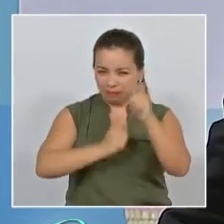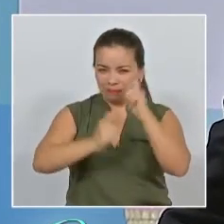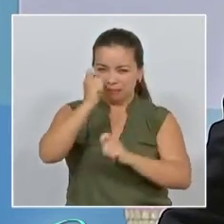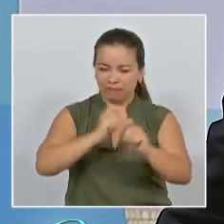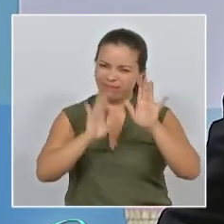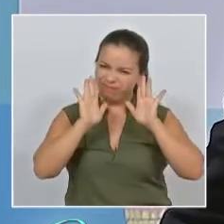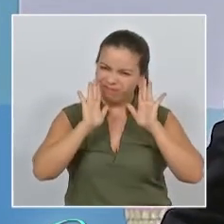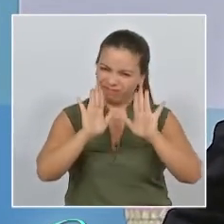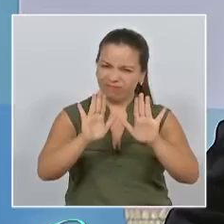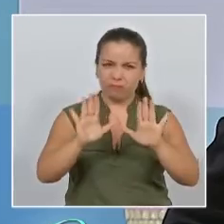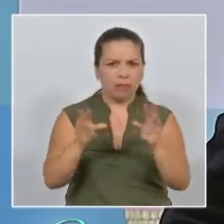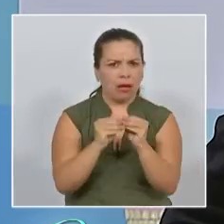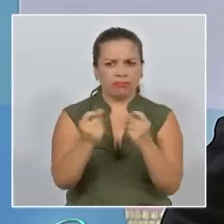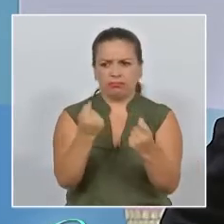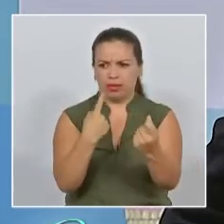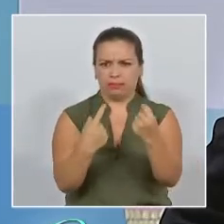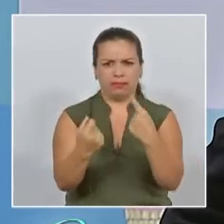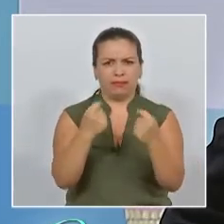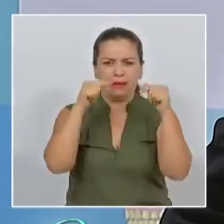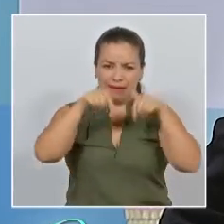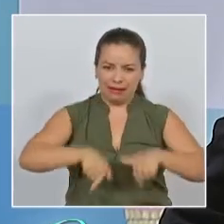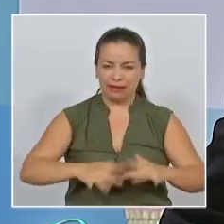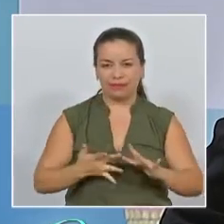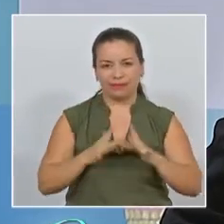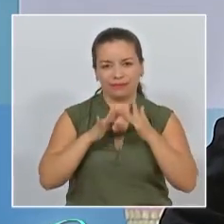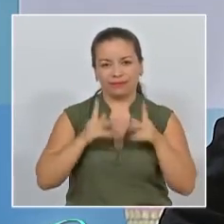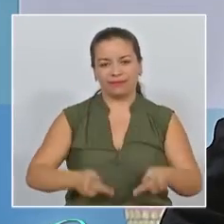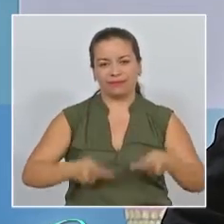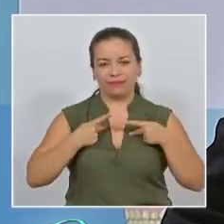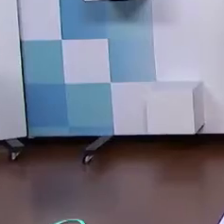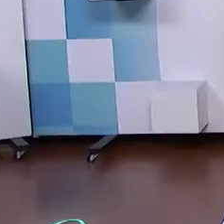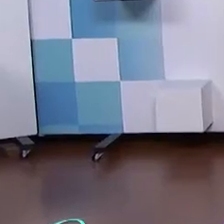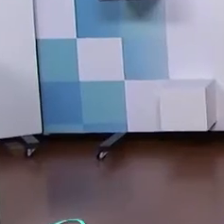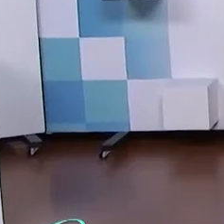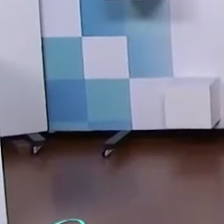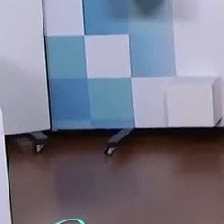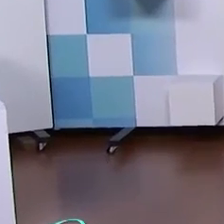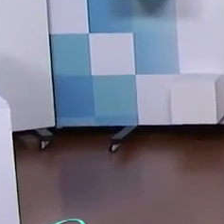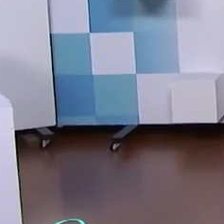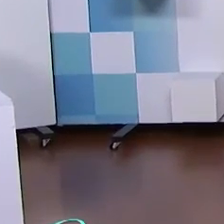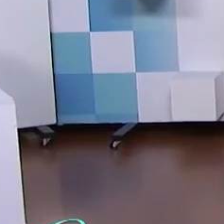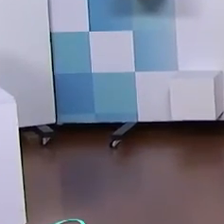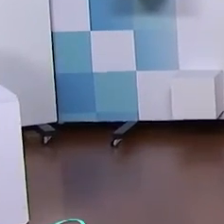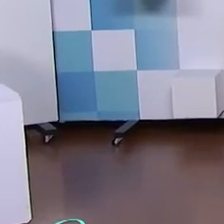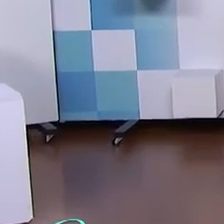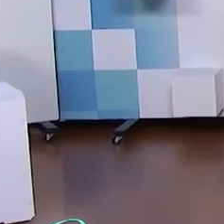con muchas preguntas aquí en Conexión Vital. Ya volvemos.